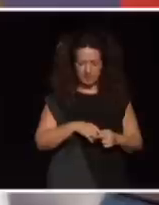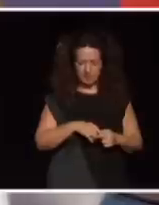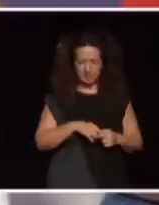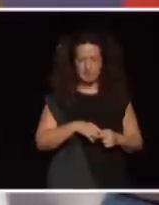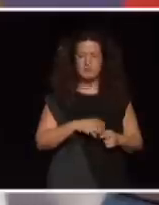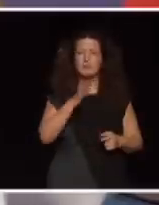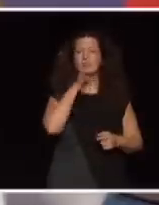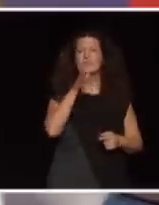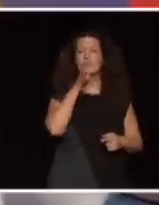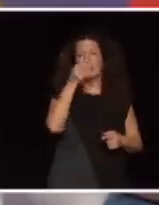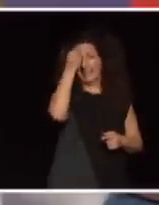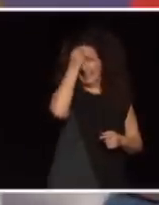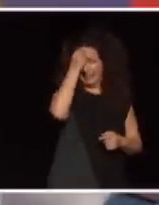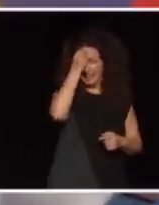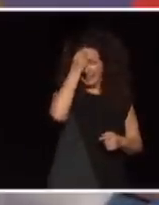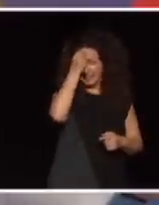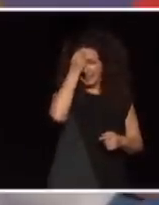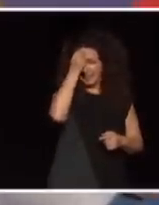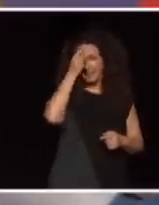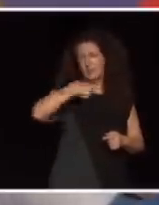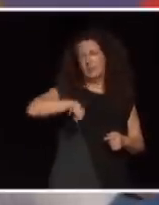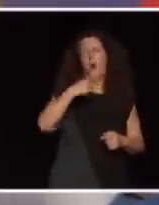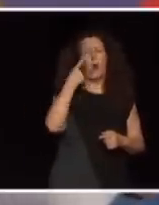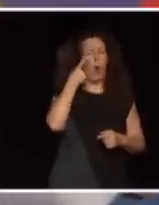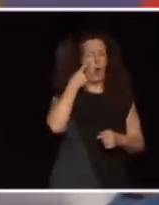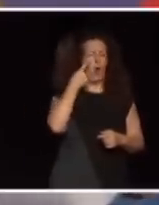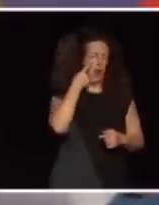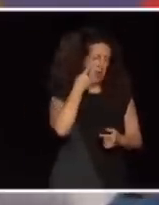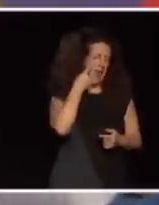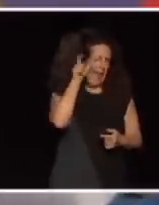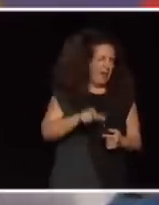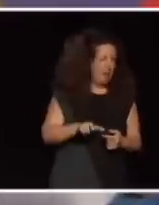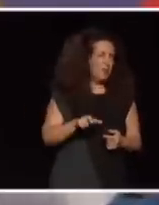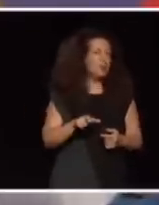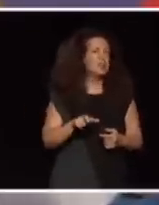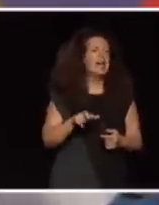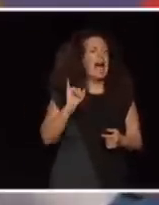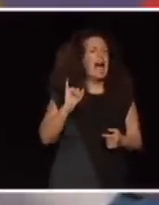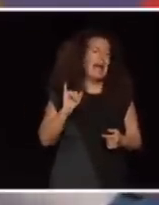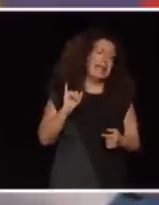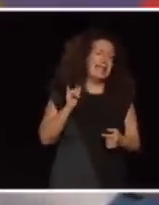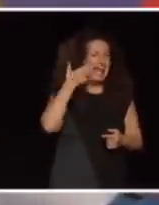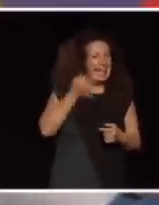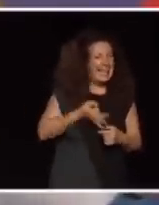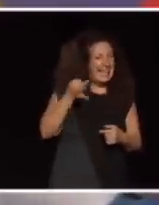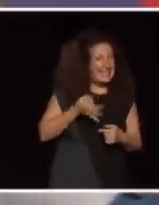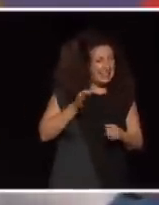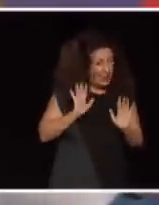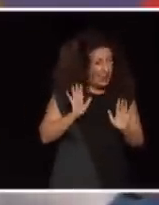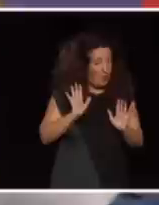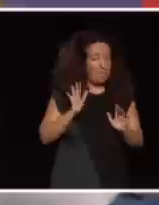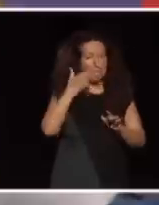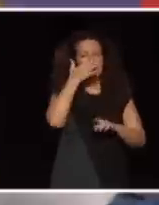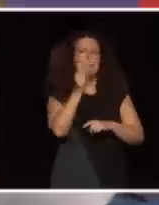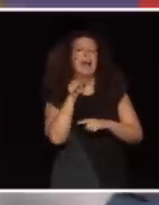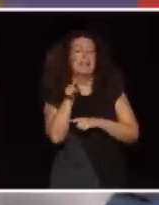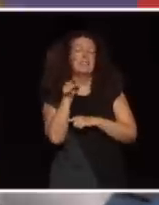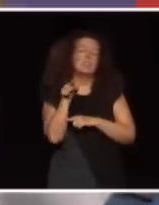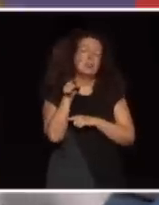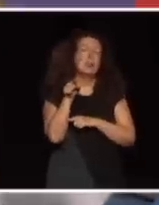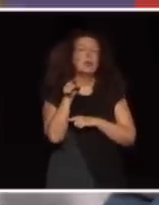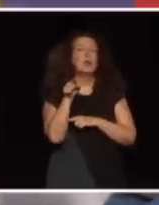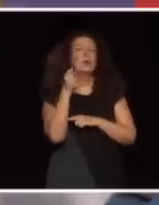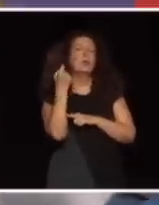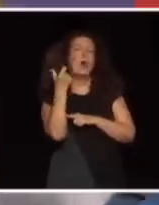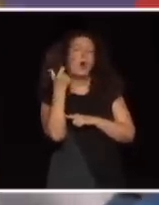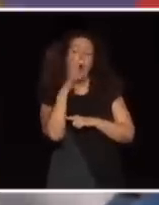Pero existe, y creo que les conocemos un poco, un altísimo riesgo de que el Partido Socialista se tome